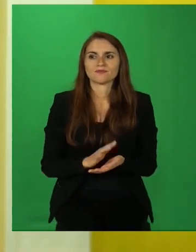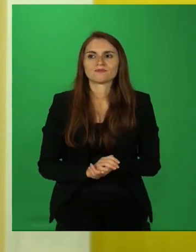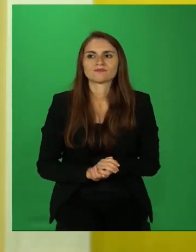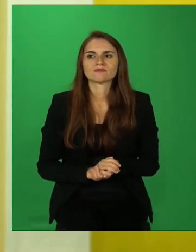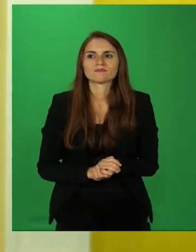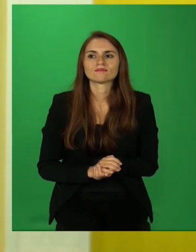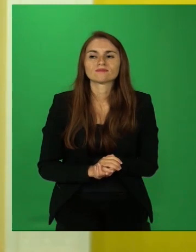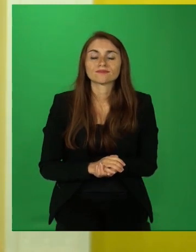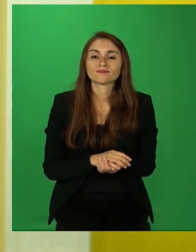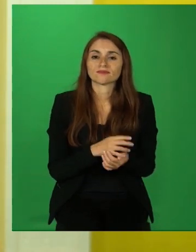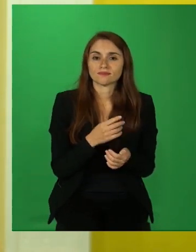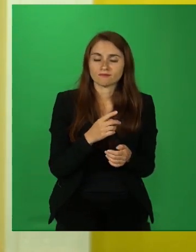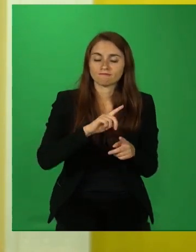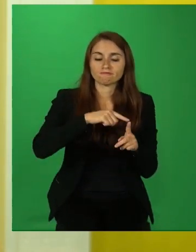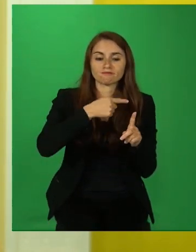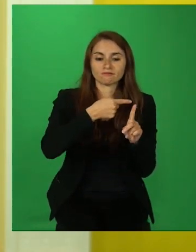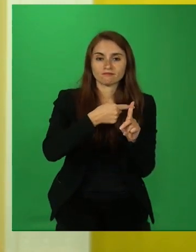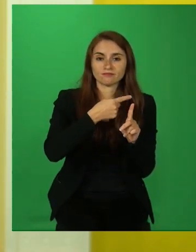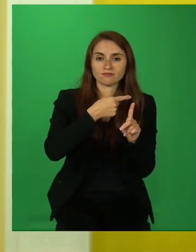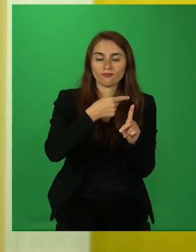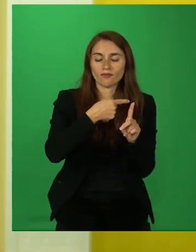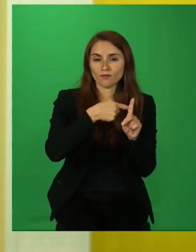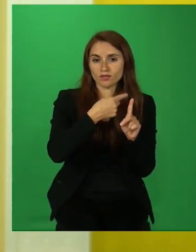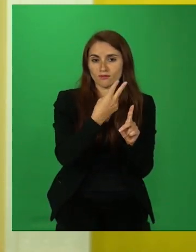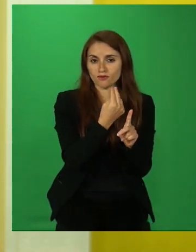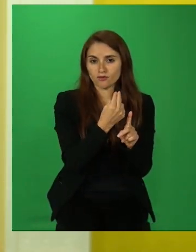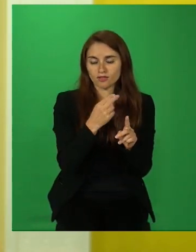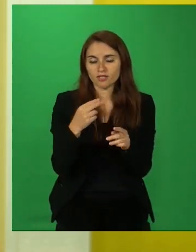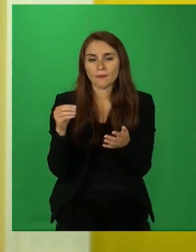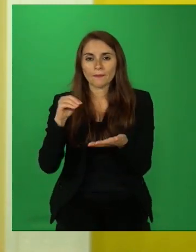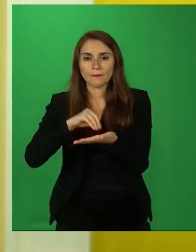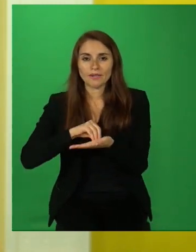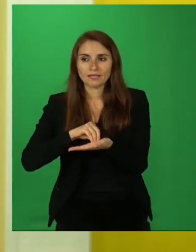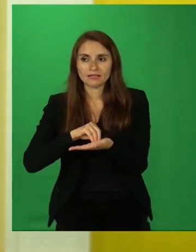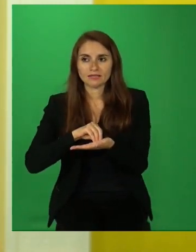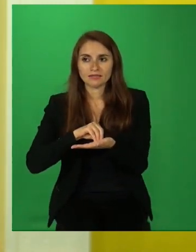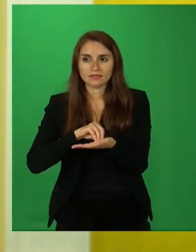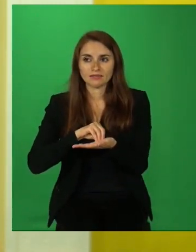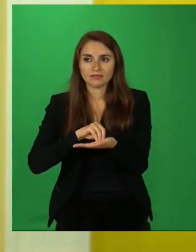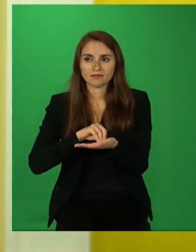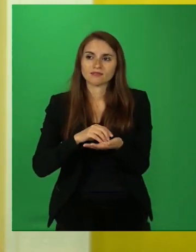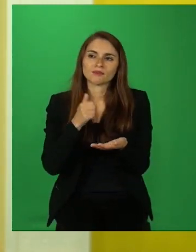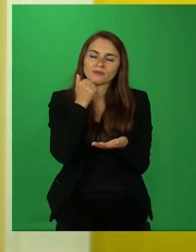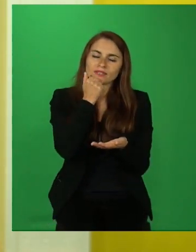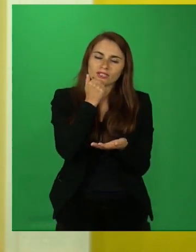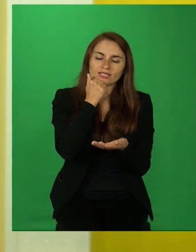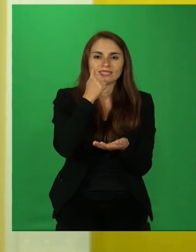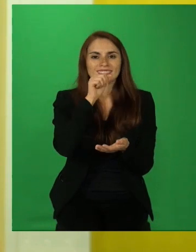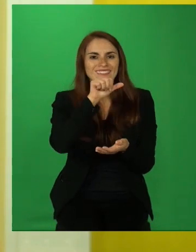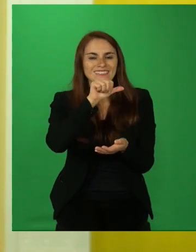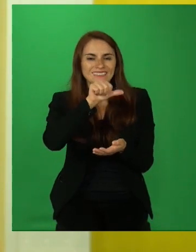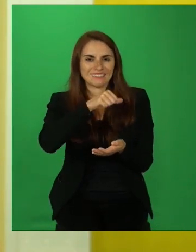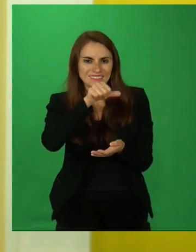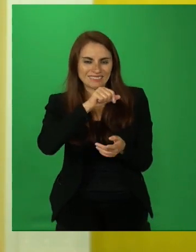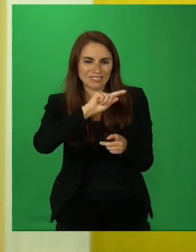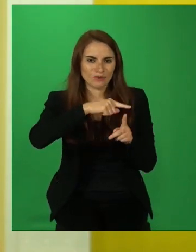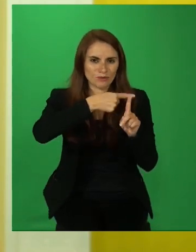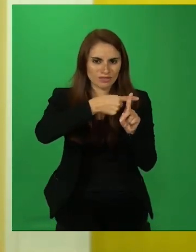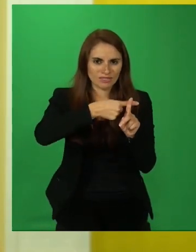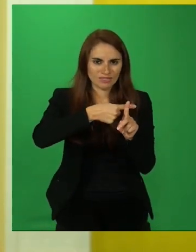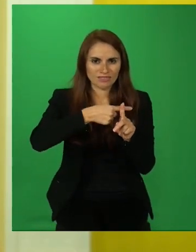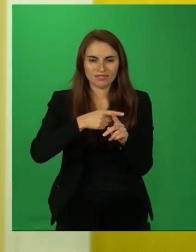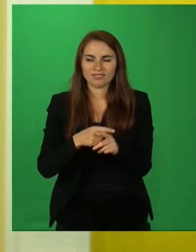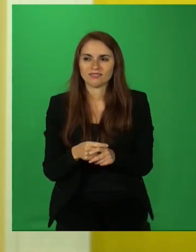tenemos 12 pesos de saldo y perdón 16 pesos de saldo y 12 pesos de